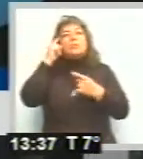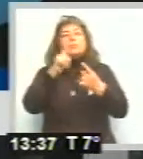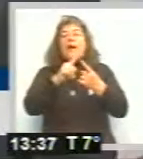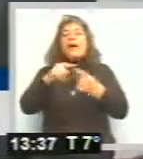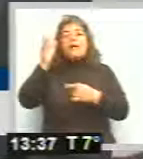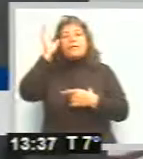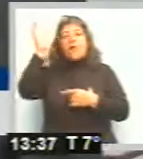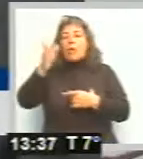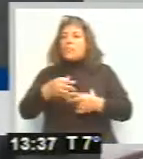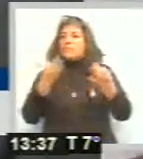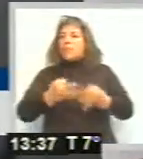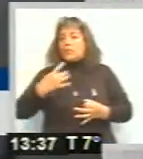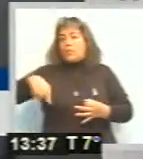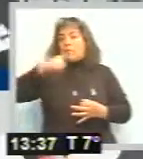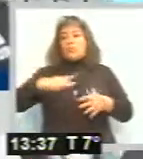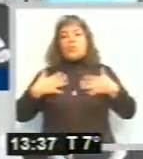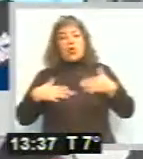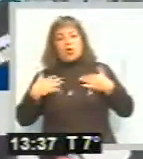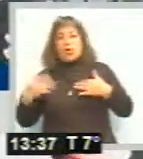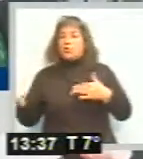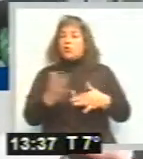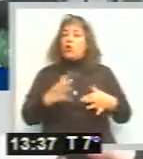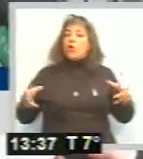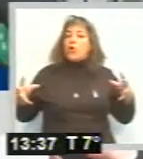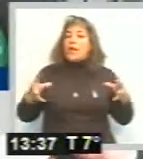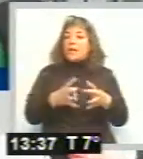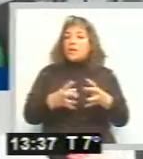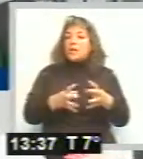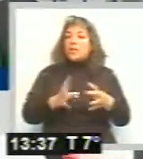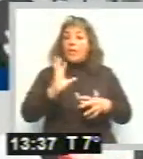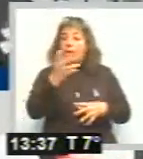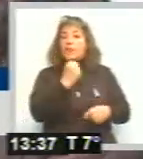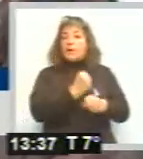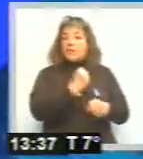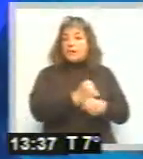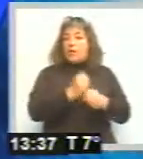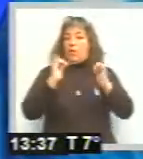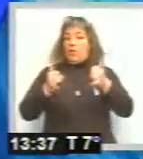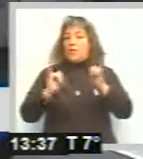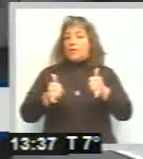Así que estamos todos muy contentos, todo el equipo, de la manera que han trabajado los chicos.